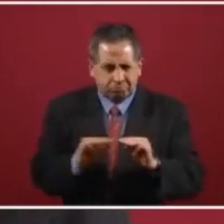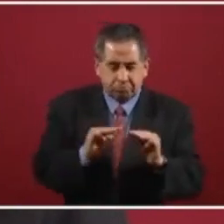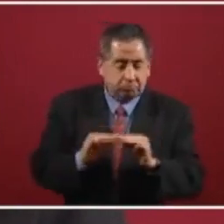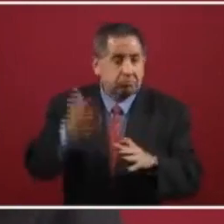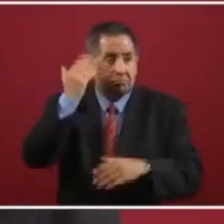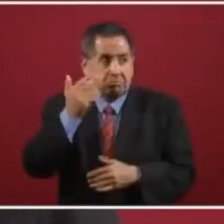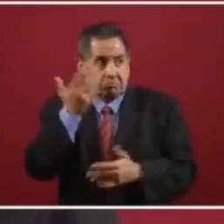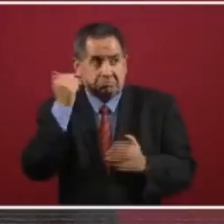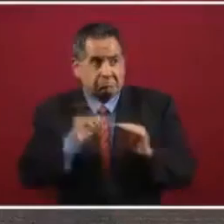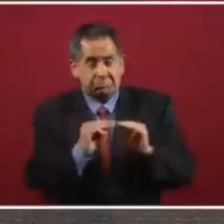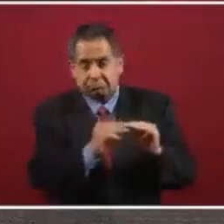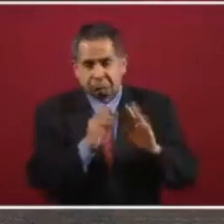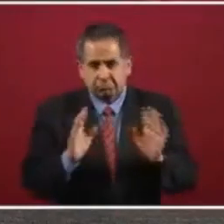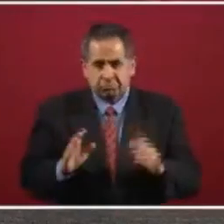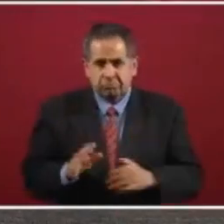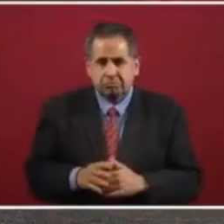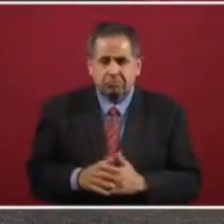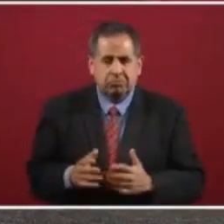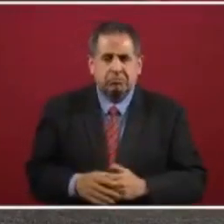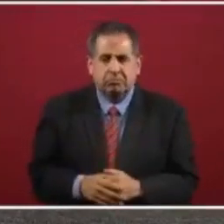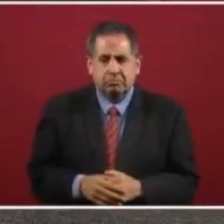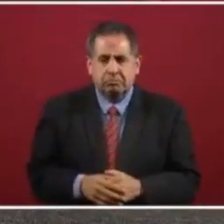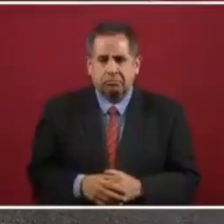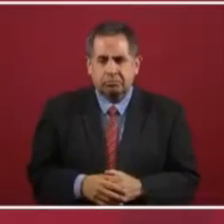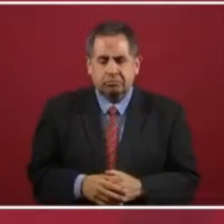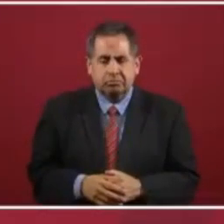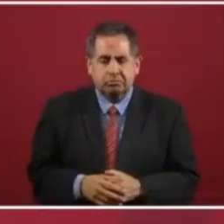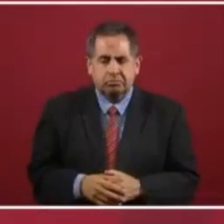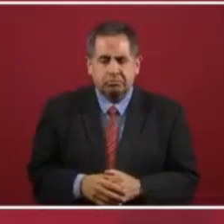existía. O sea,